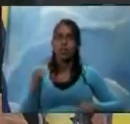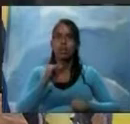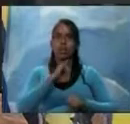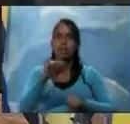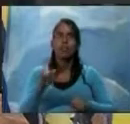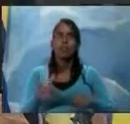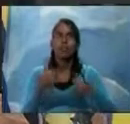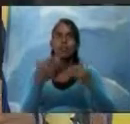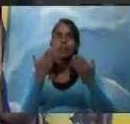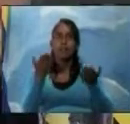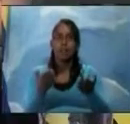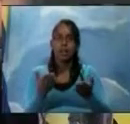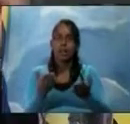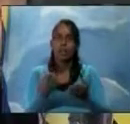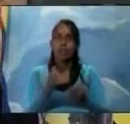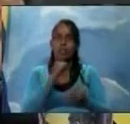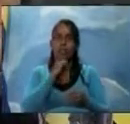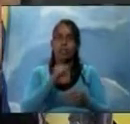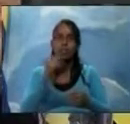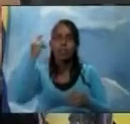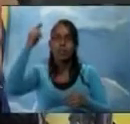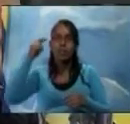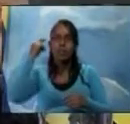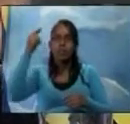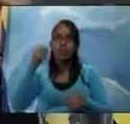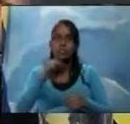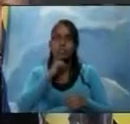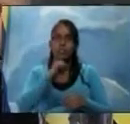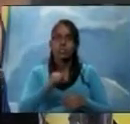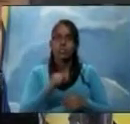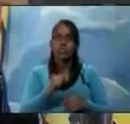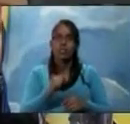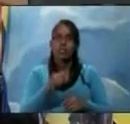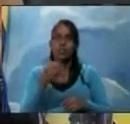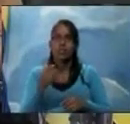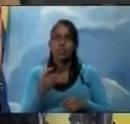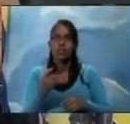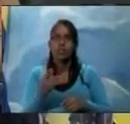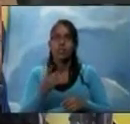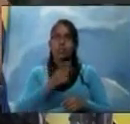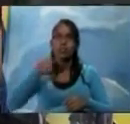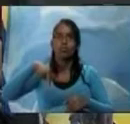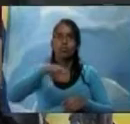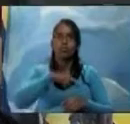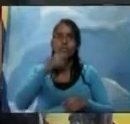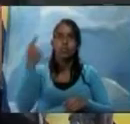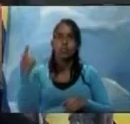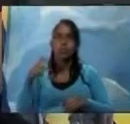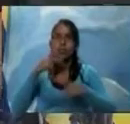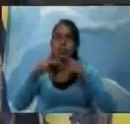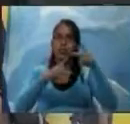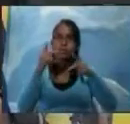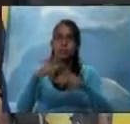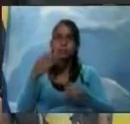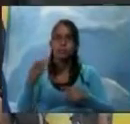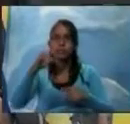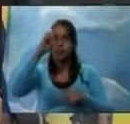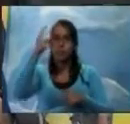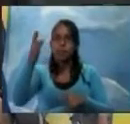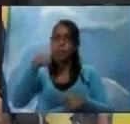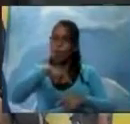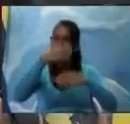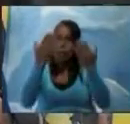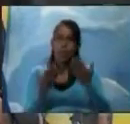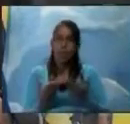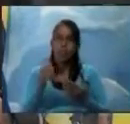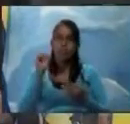había entregado. La reflexión es que nosotros tenemos que multiplicar lo que Dios nos ha